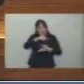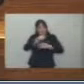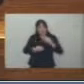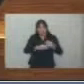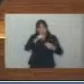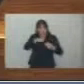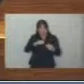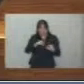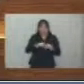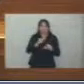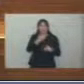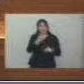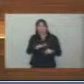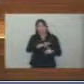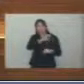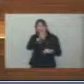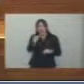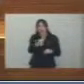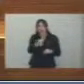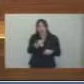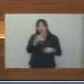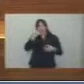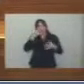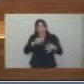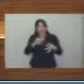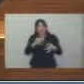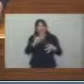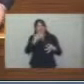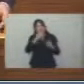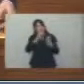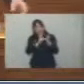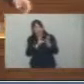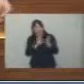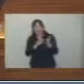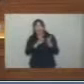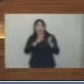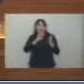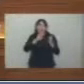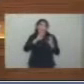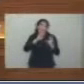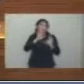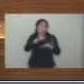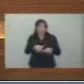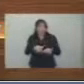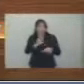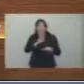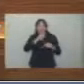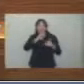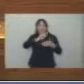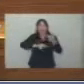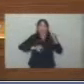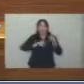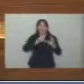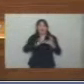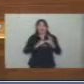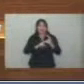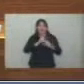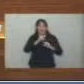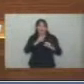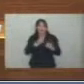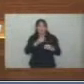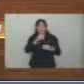y resulta que no es malo si la utiliza Valencia, Castilla-La Mancha, Castilla-León, Galicia, Extremadura? ¿Cómo es